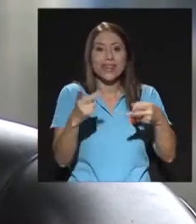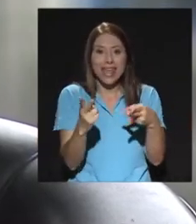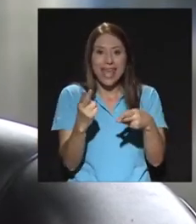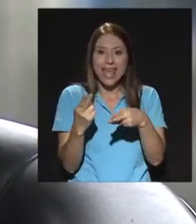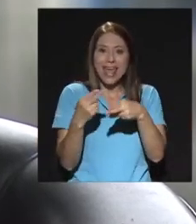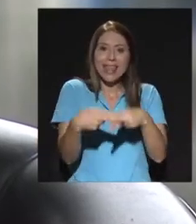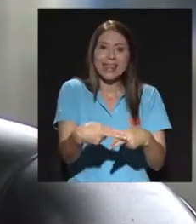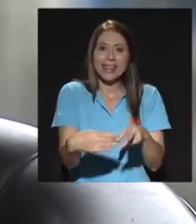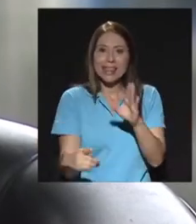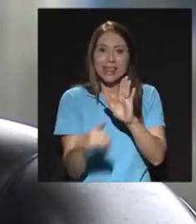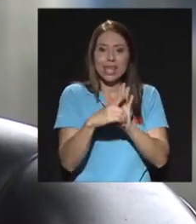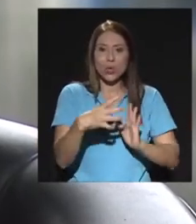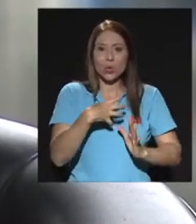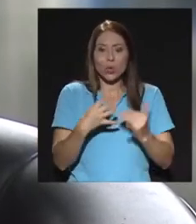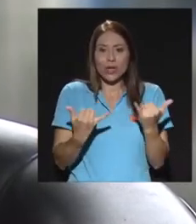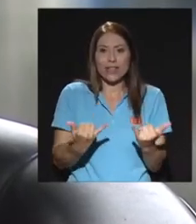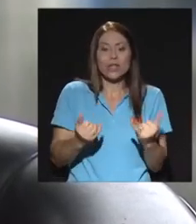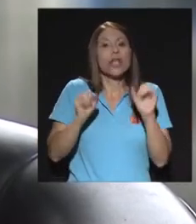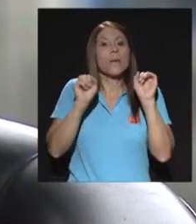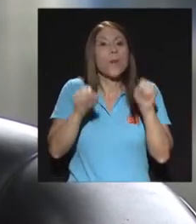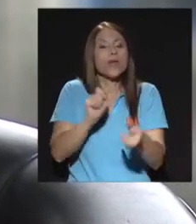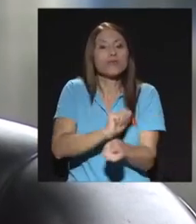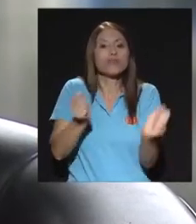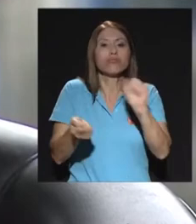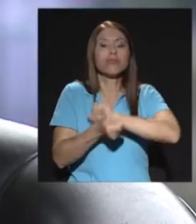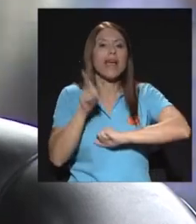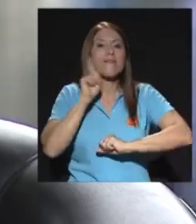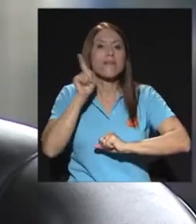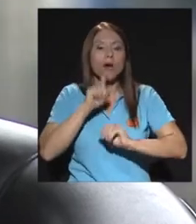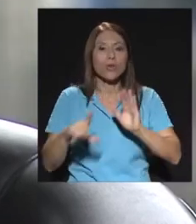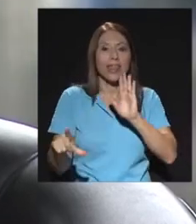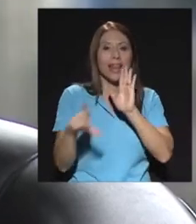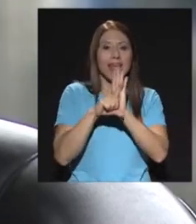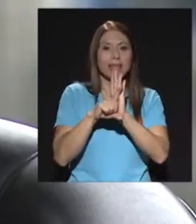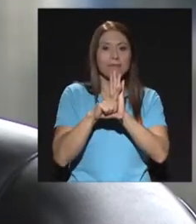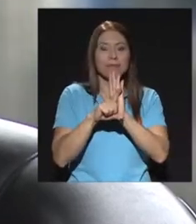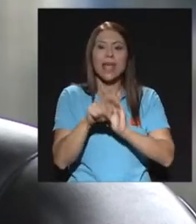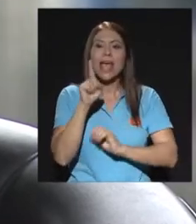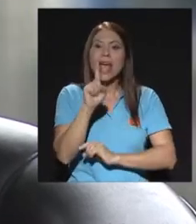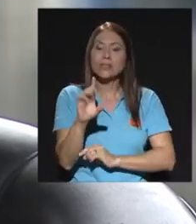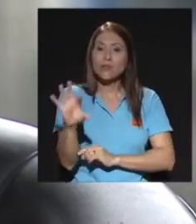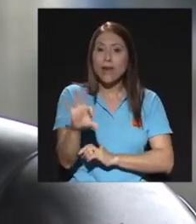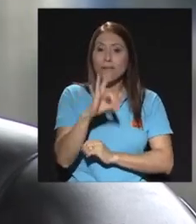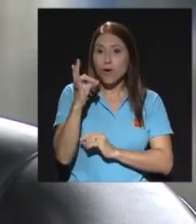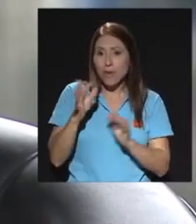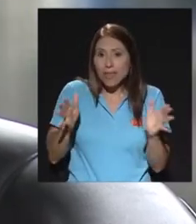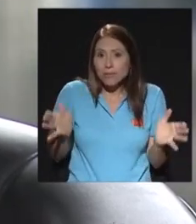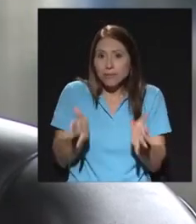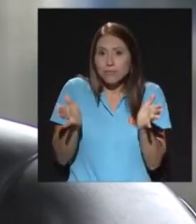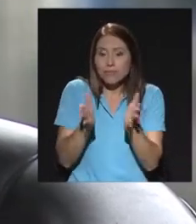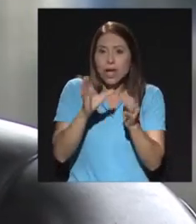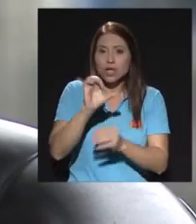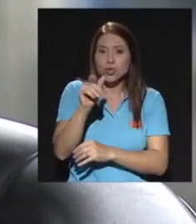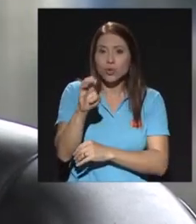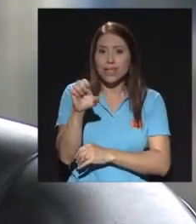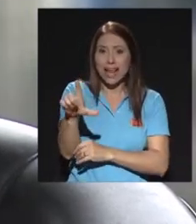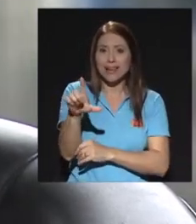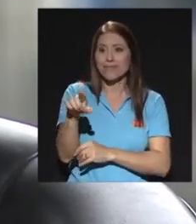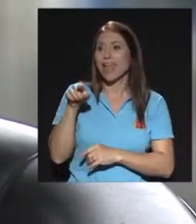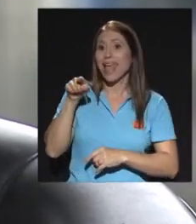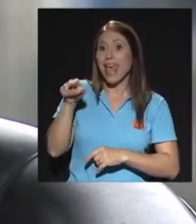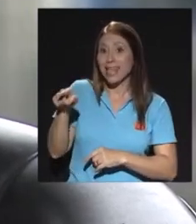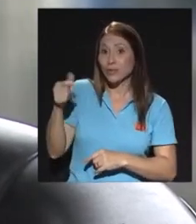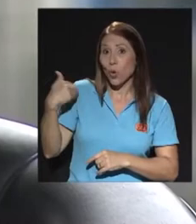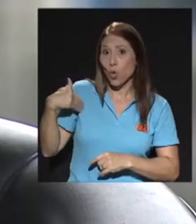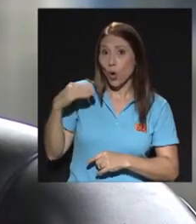pueden convertirse en fraude de ley. Es una instancia que hace directamente SUTEL y esto, don Antonio, no se puede hacer si no